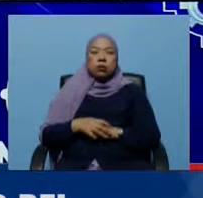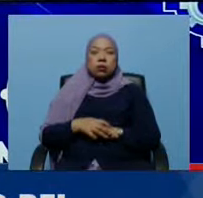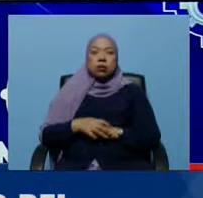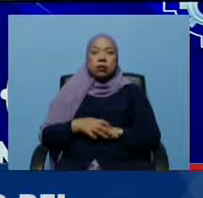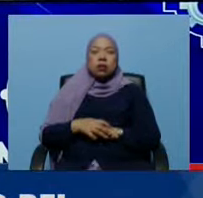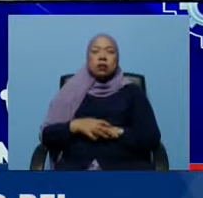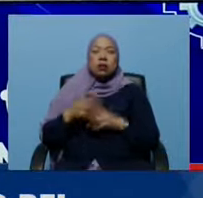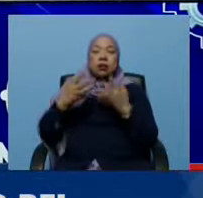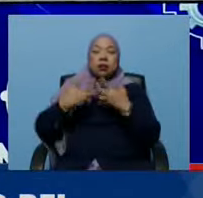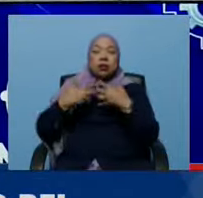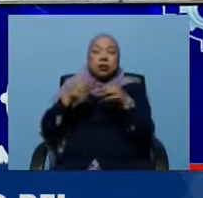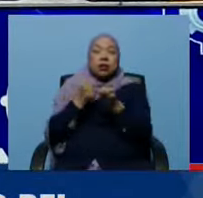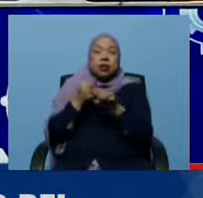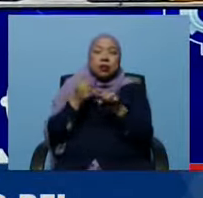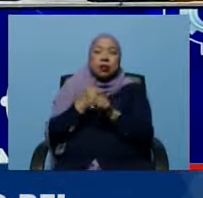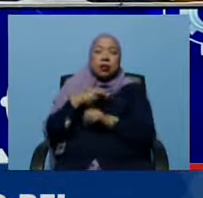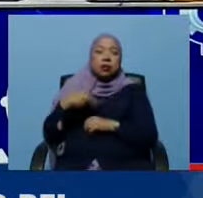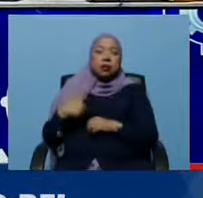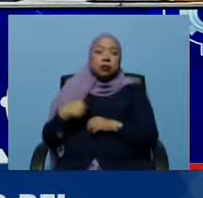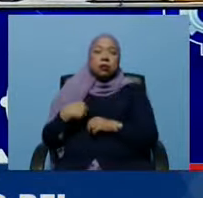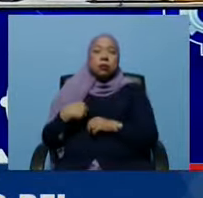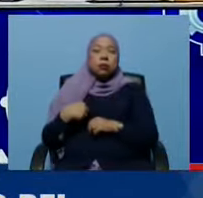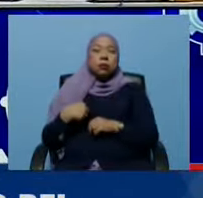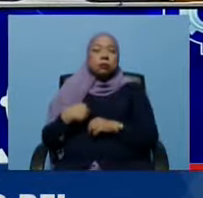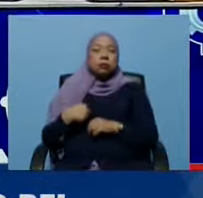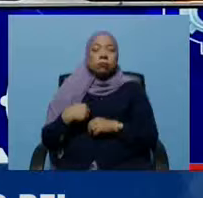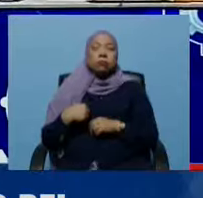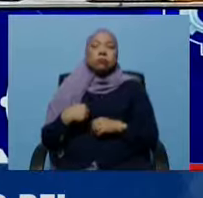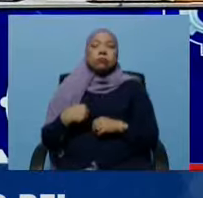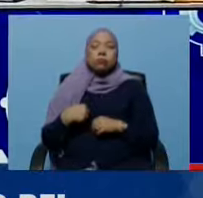Podamos industrializarlo aquí.